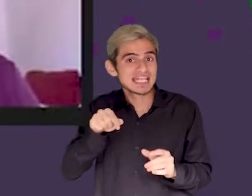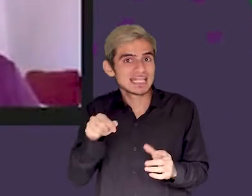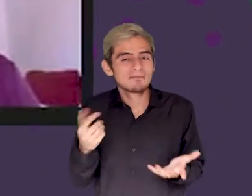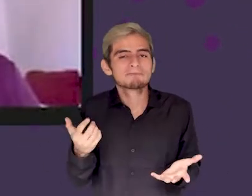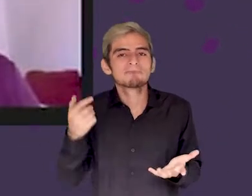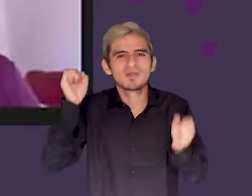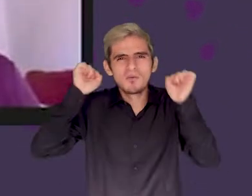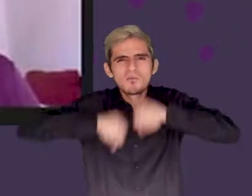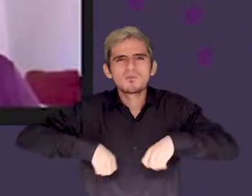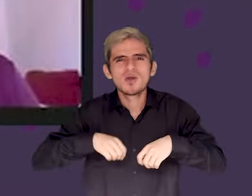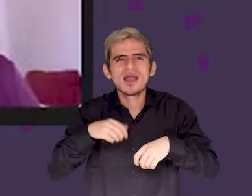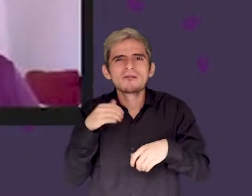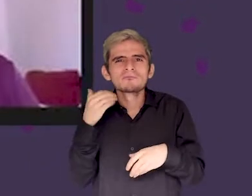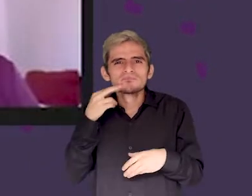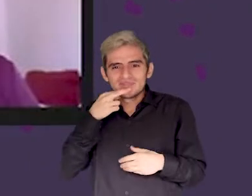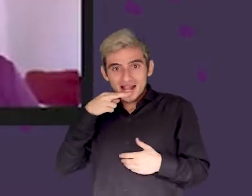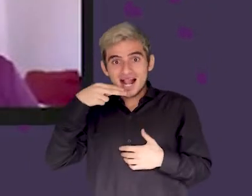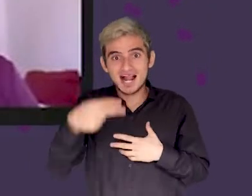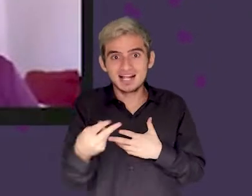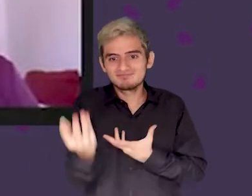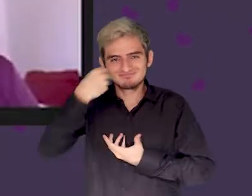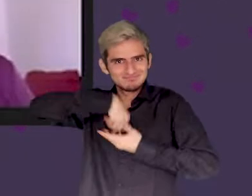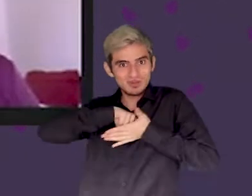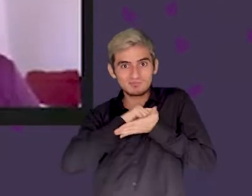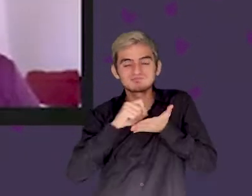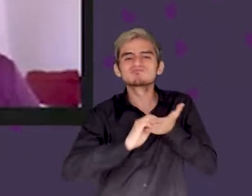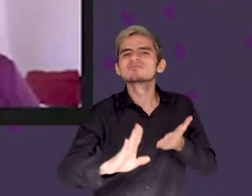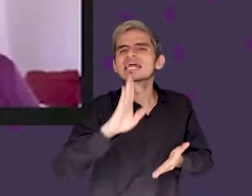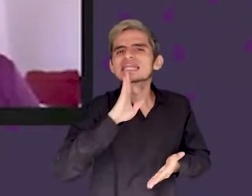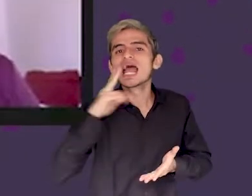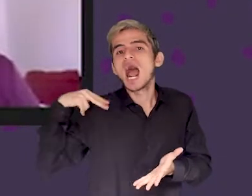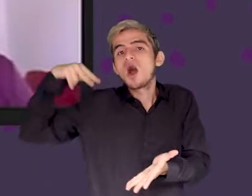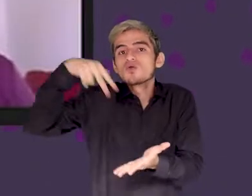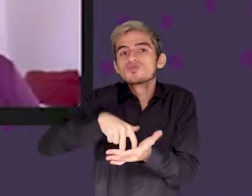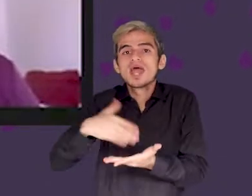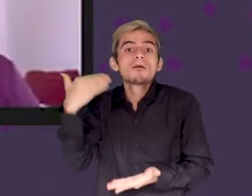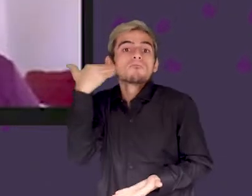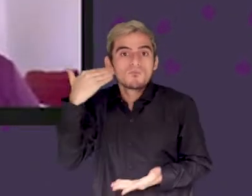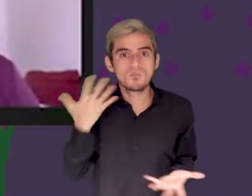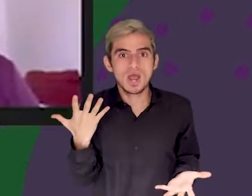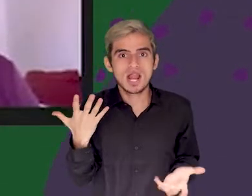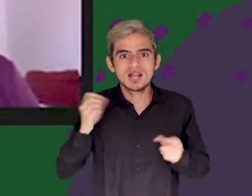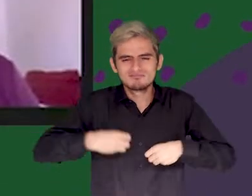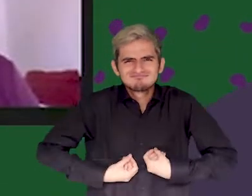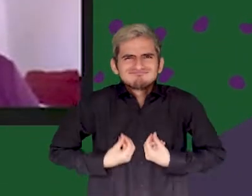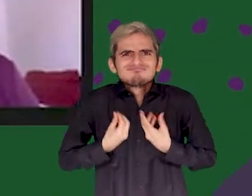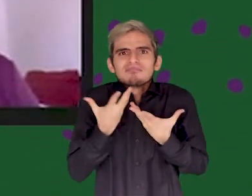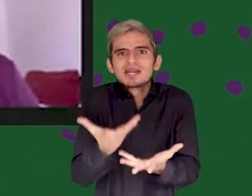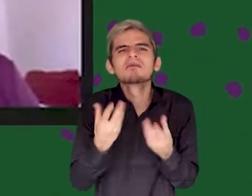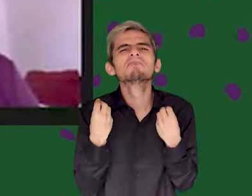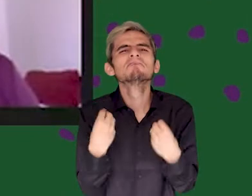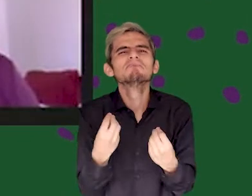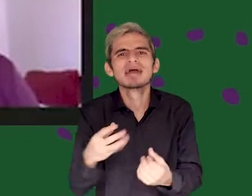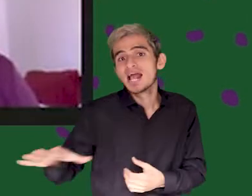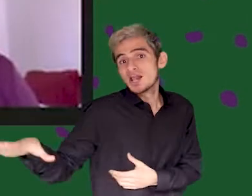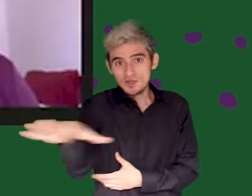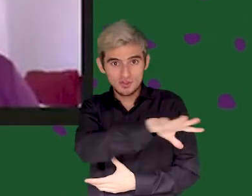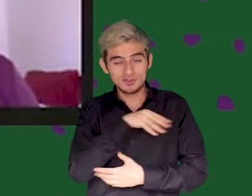es obligatorio que podamos contar las historias desde nuestro punto de vista para que podamos estar todos